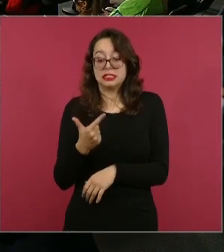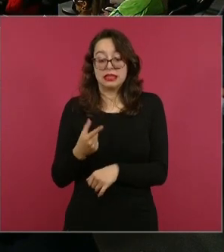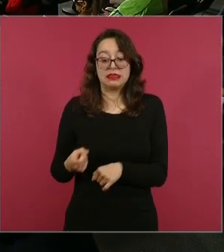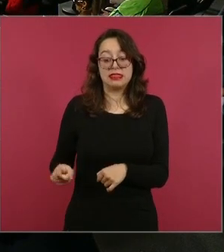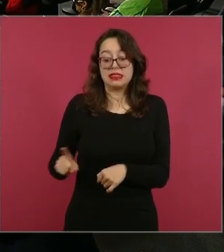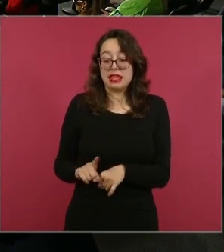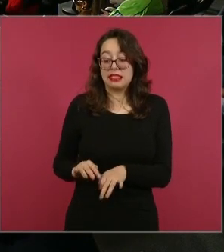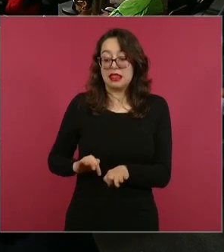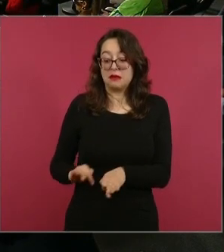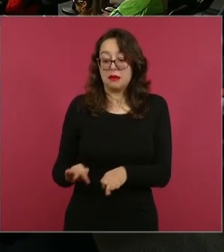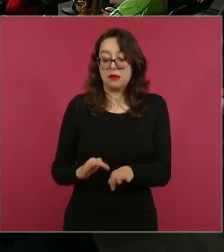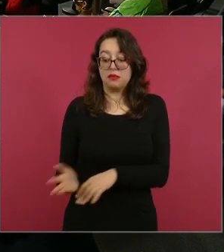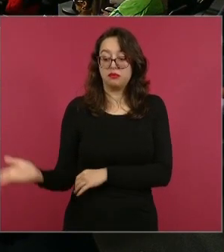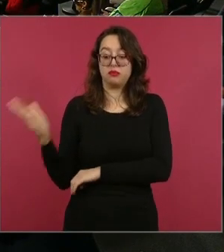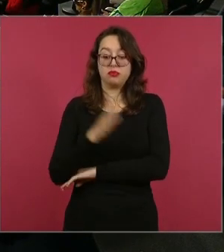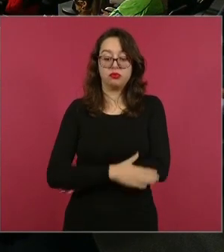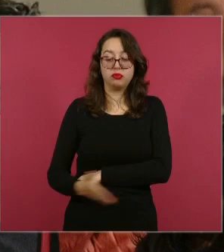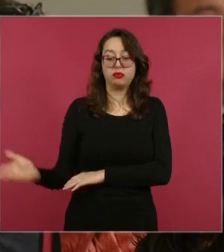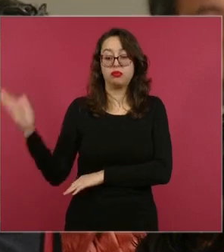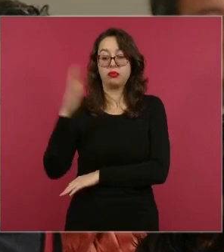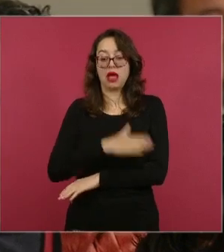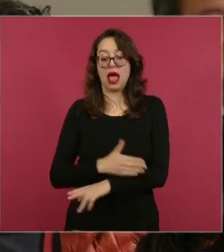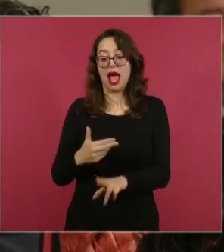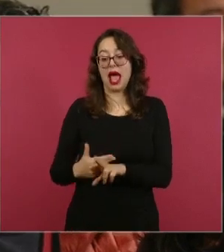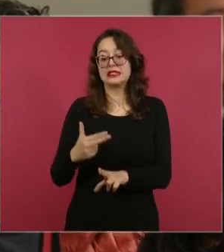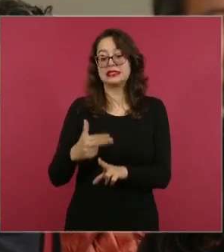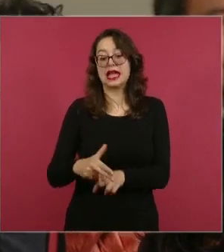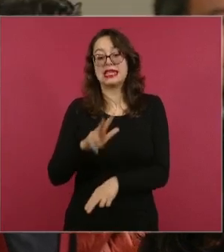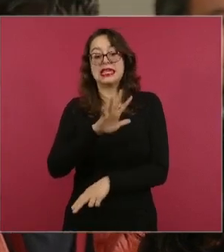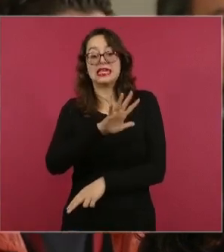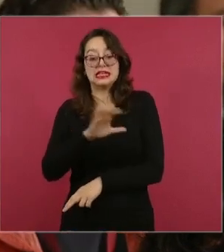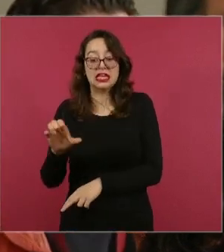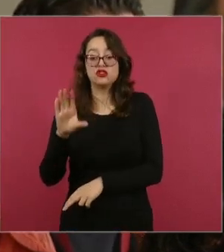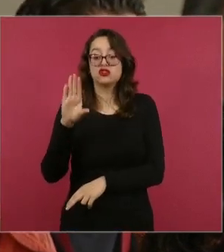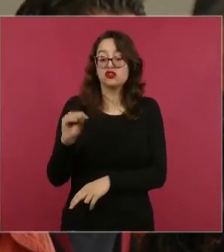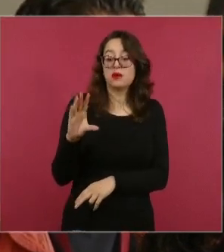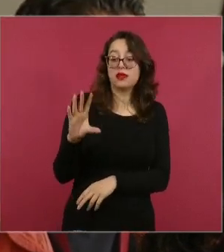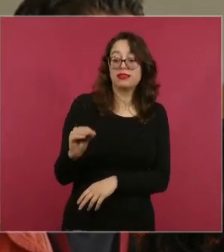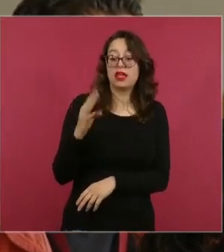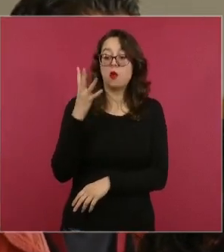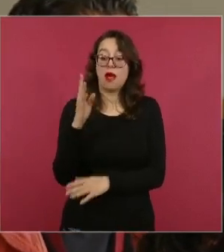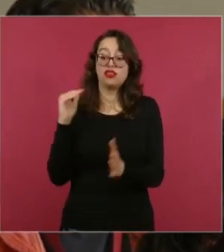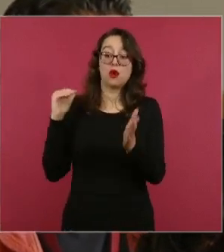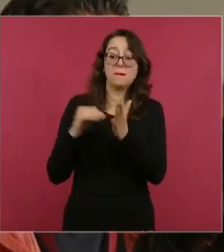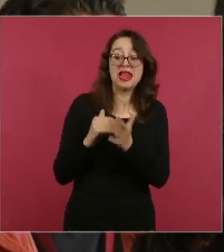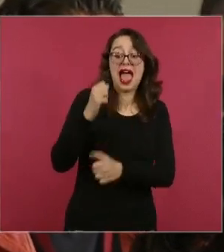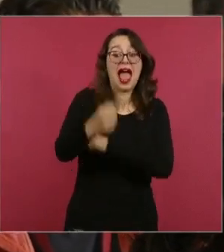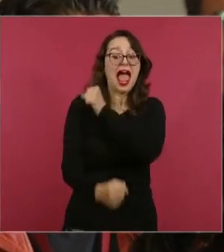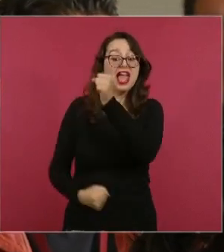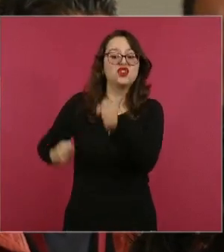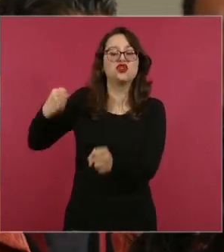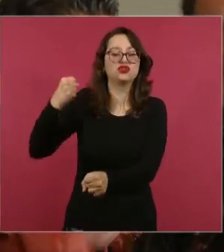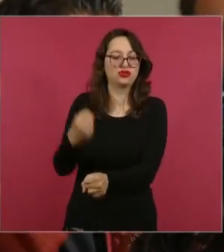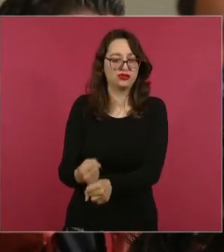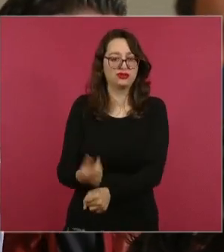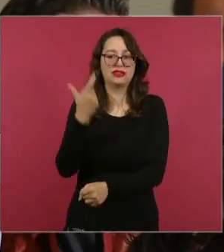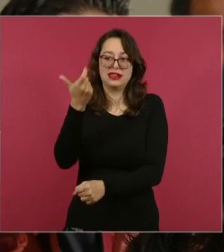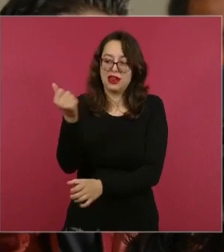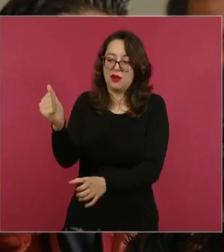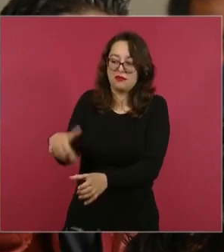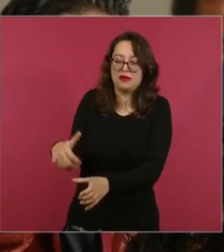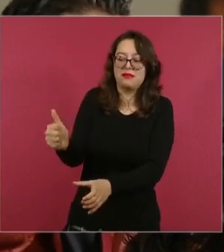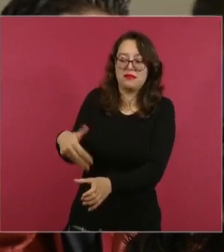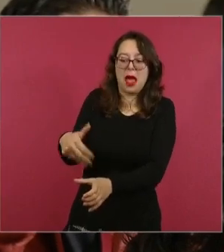ininterrumpida por 594,000 años presidente para poder tener ese yte eh tiene una